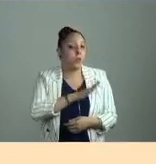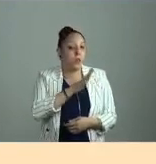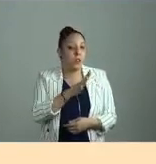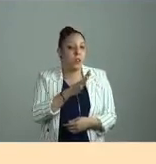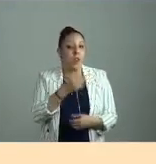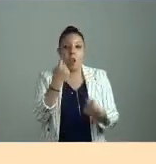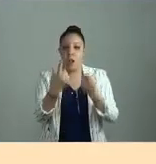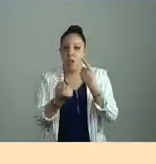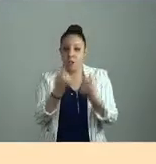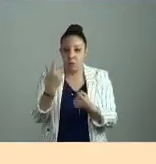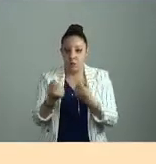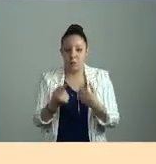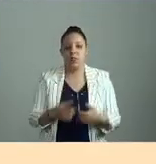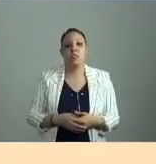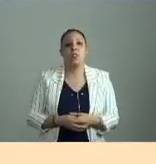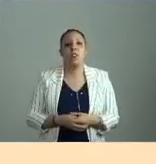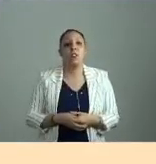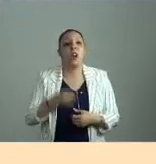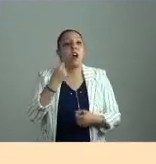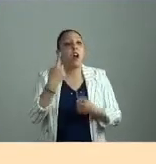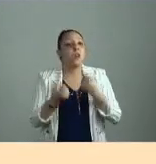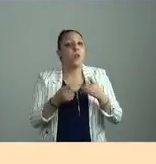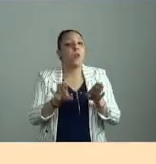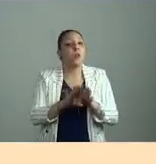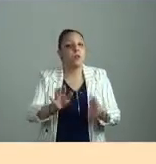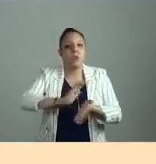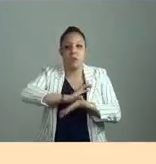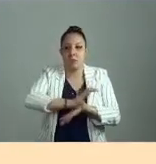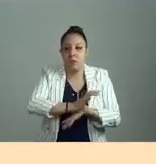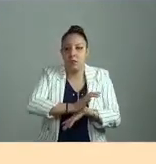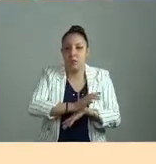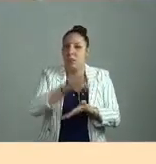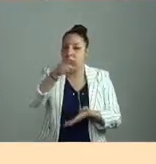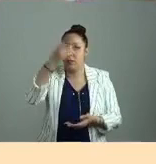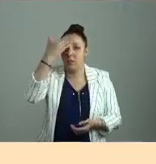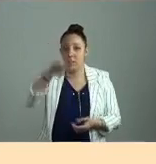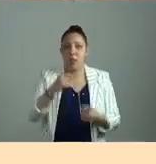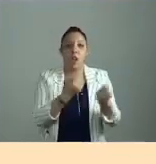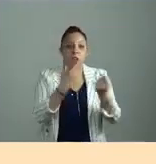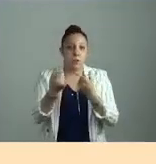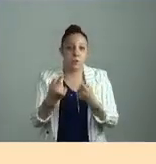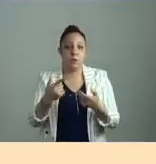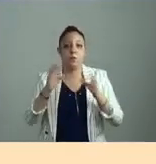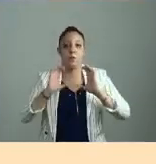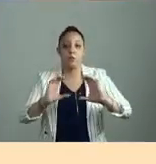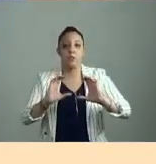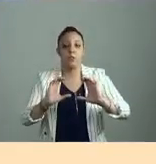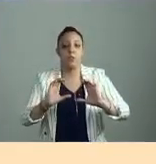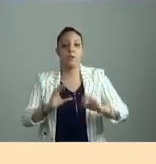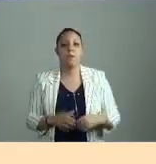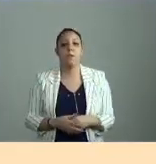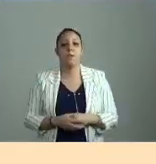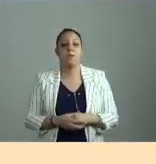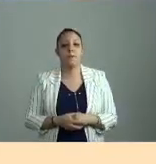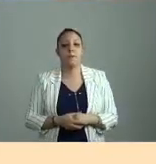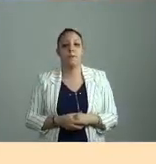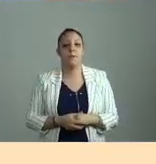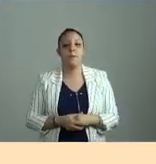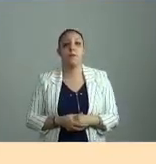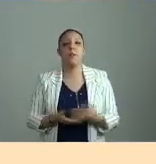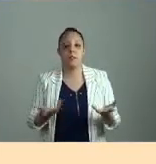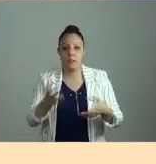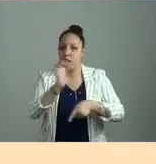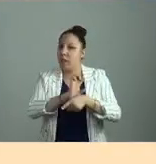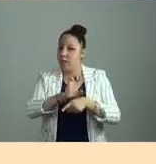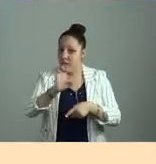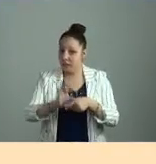etcétera vamos a tener cuidado sobre la entonces no